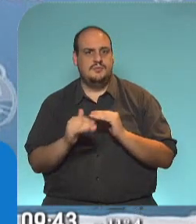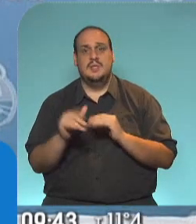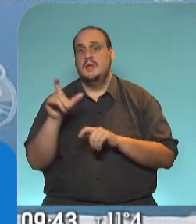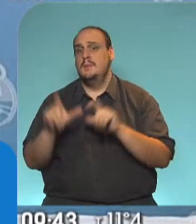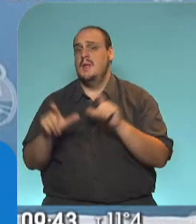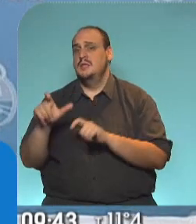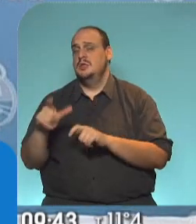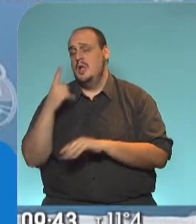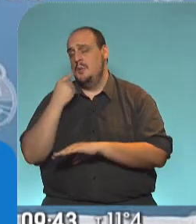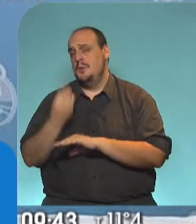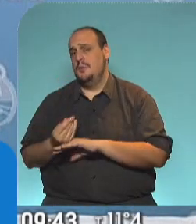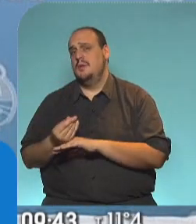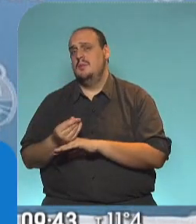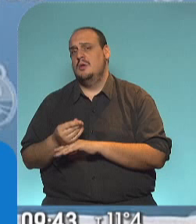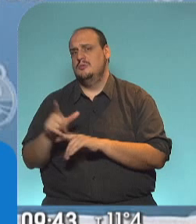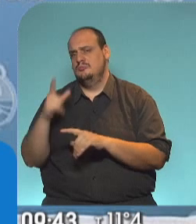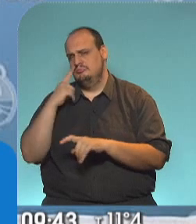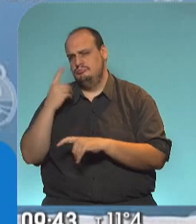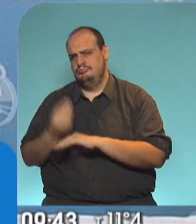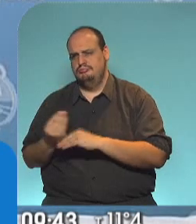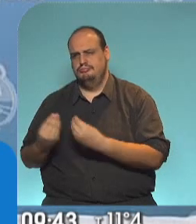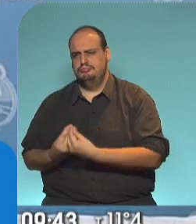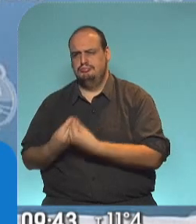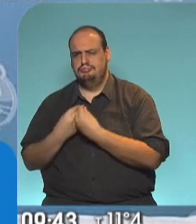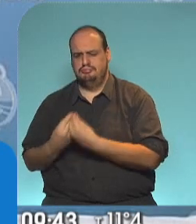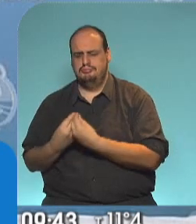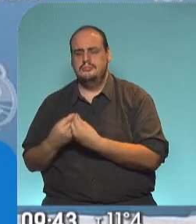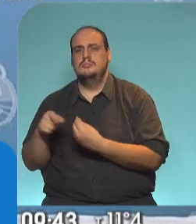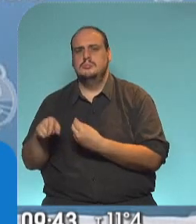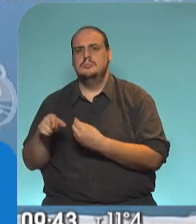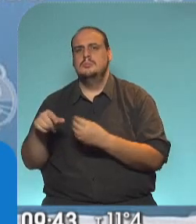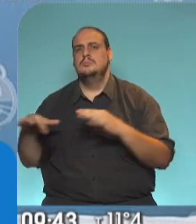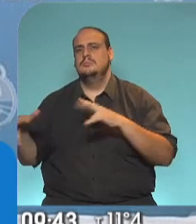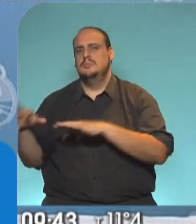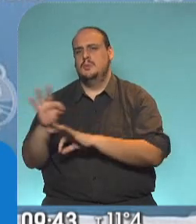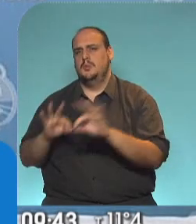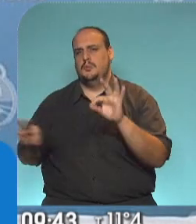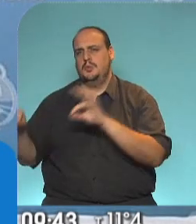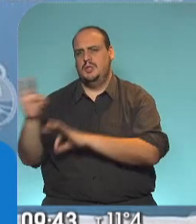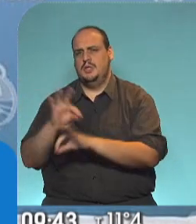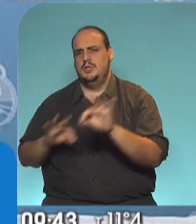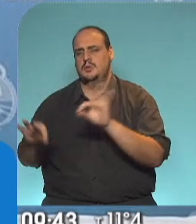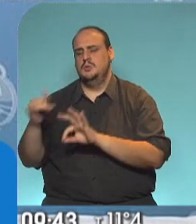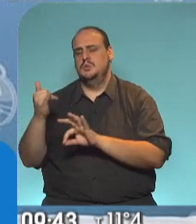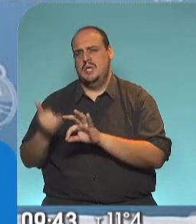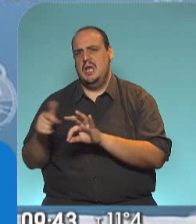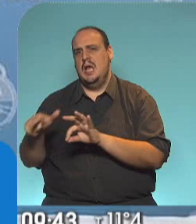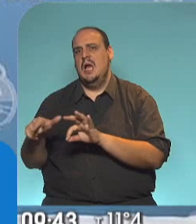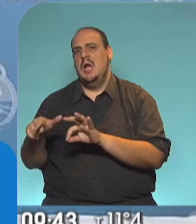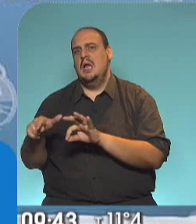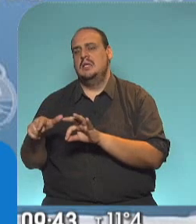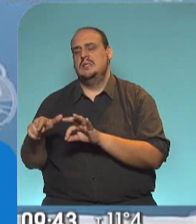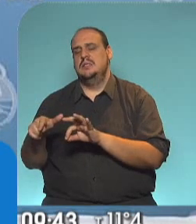en áreas con mayor densidad poblacional y con circulación comunitaria que es un porcentaje reducido